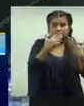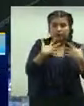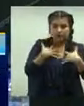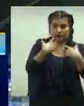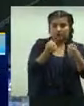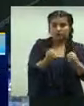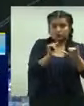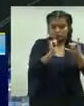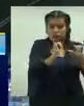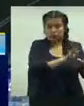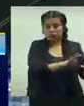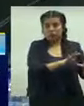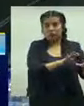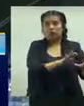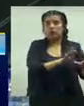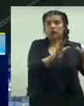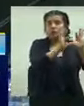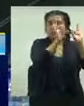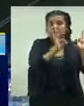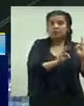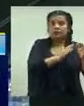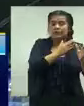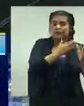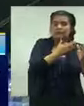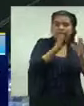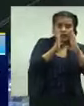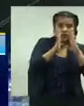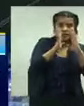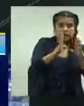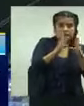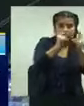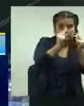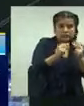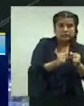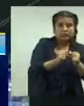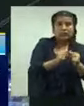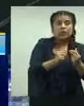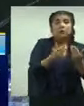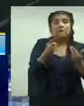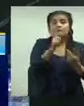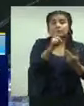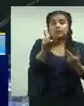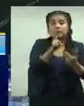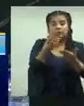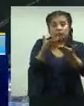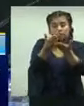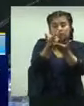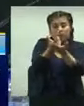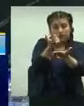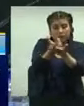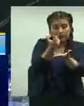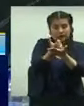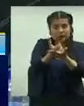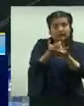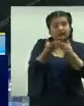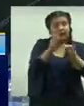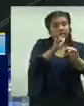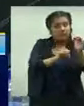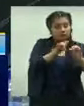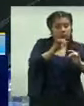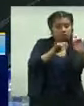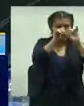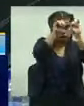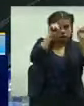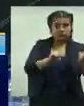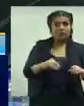haberse quedado con algún tipo de disponibilidad presupuestaria, más no financiera, para poder hacer dichos registros. Todos los compromisos que